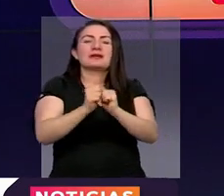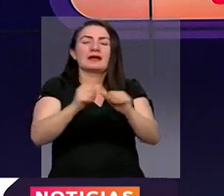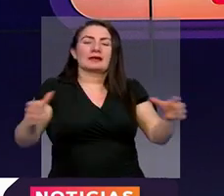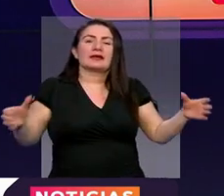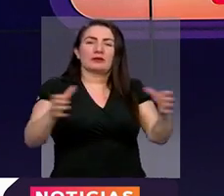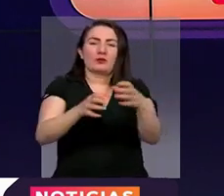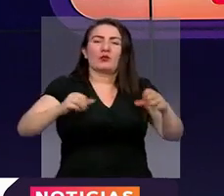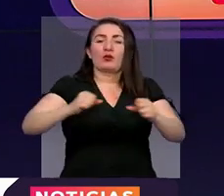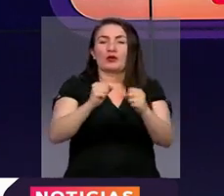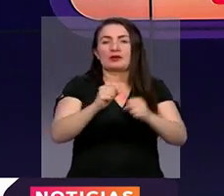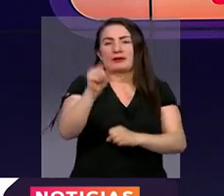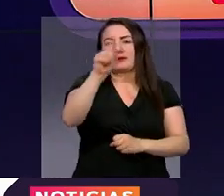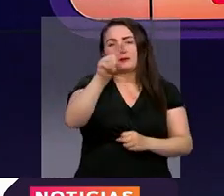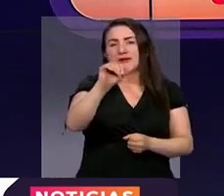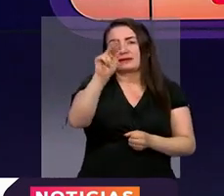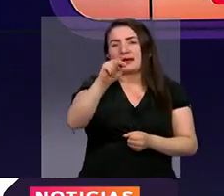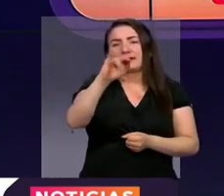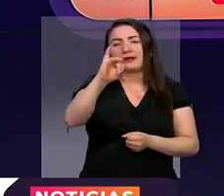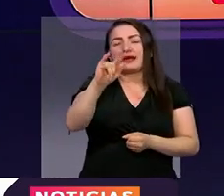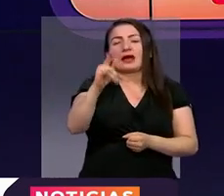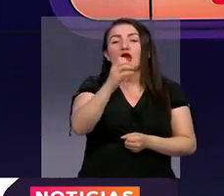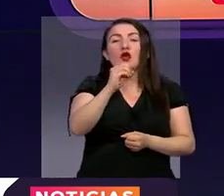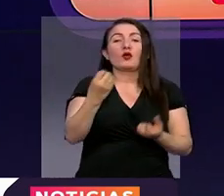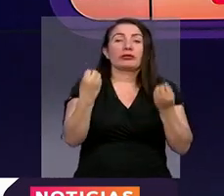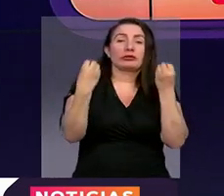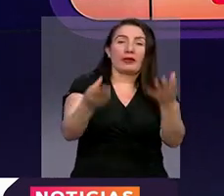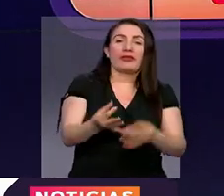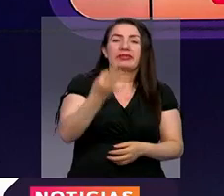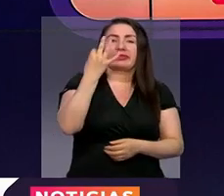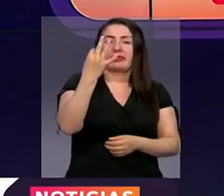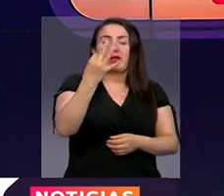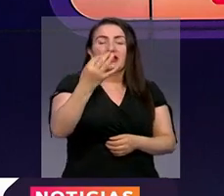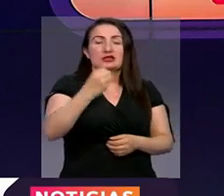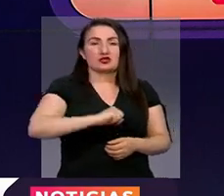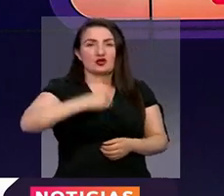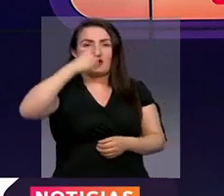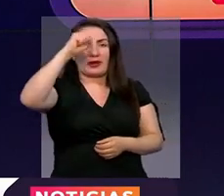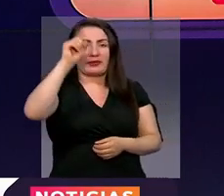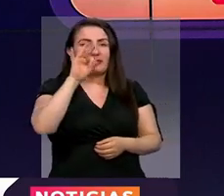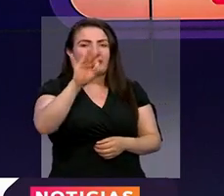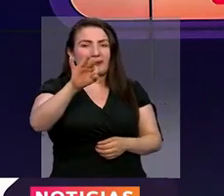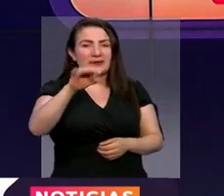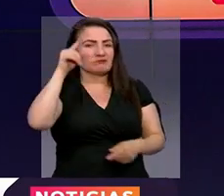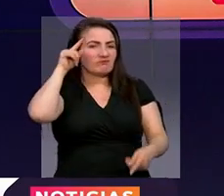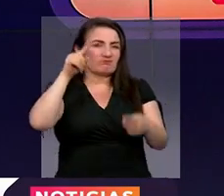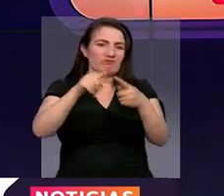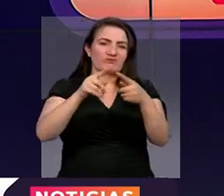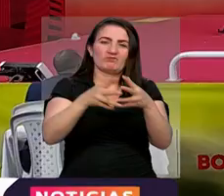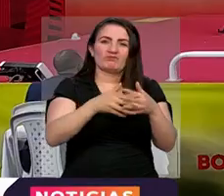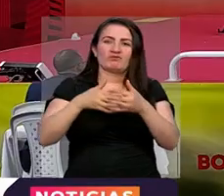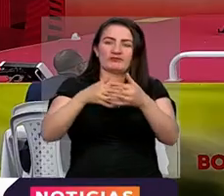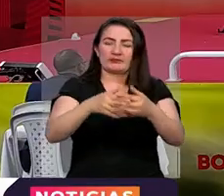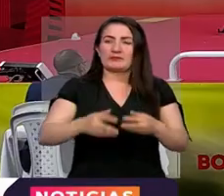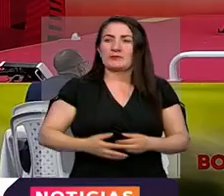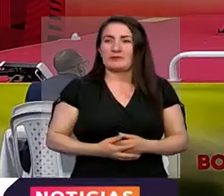Bogotá, Santiago Rodallegas, aportó 3 metales dorados y 3 récords panamericanos.